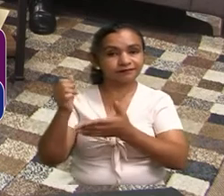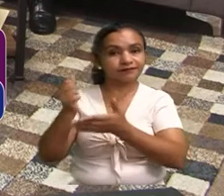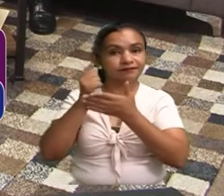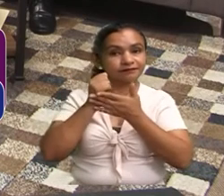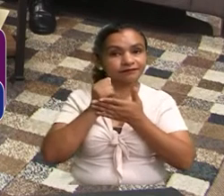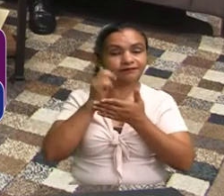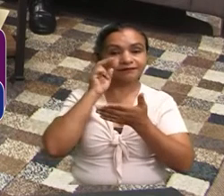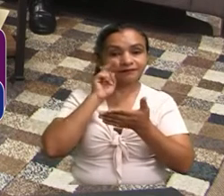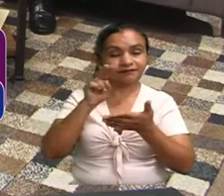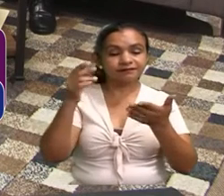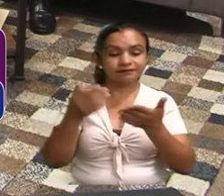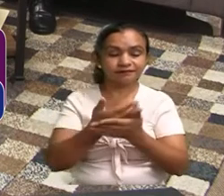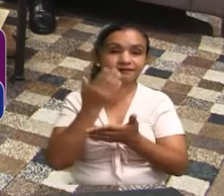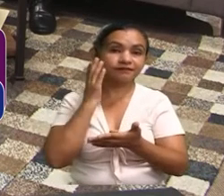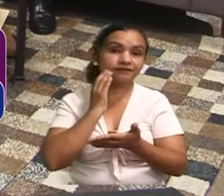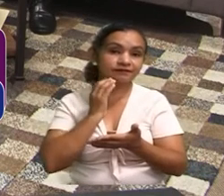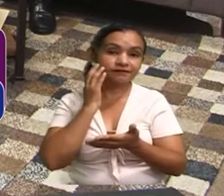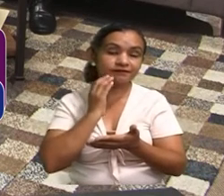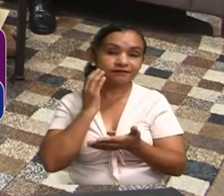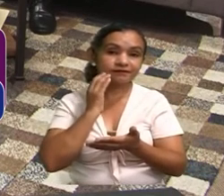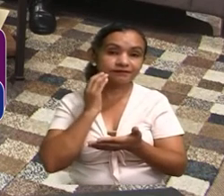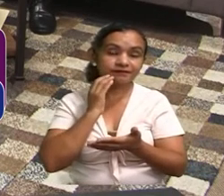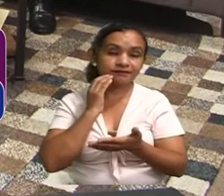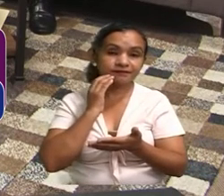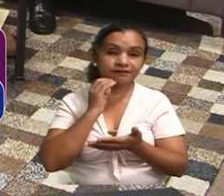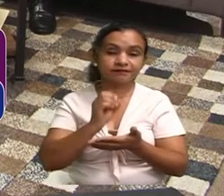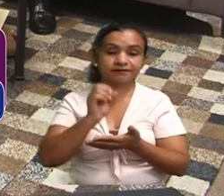para nuevas experiencias.